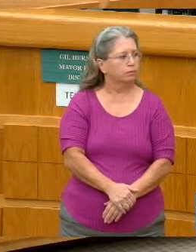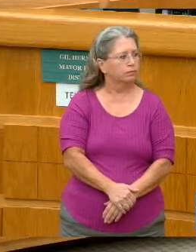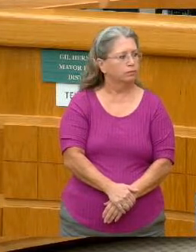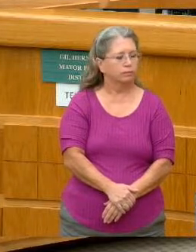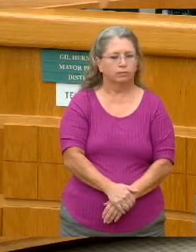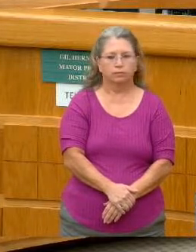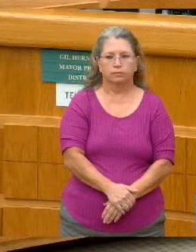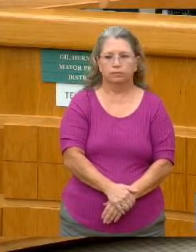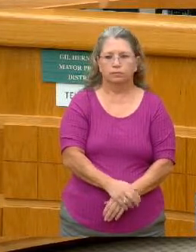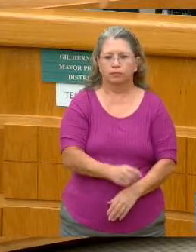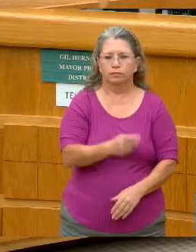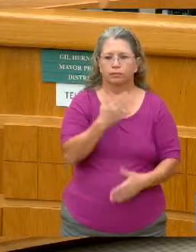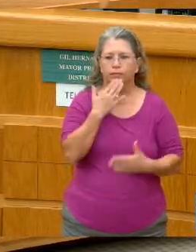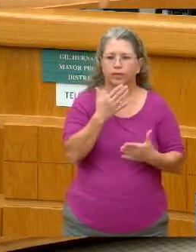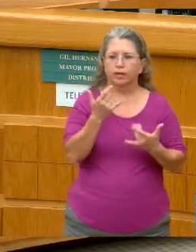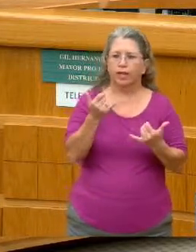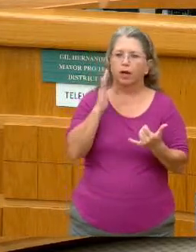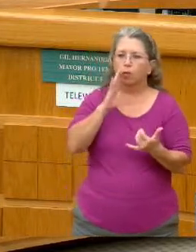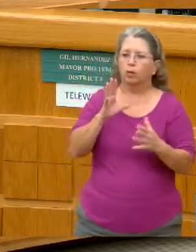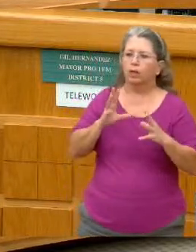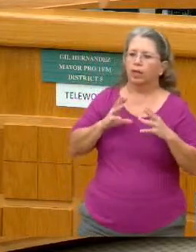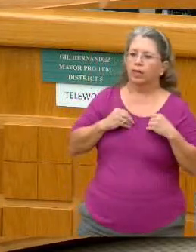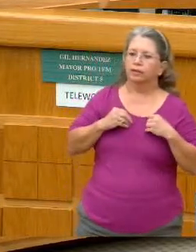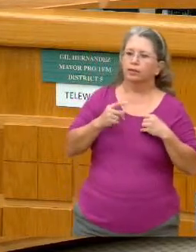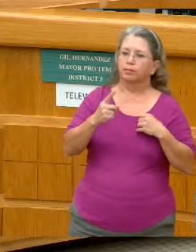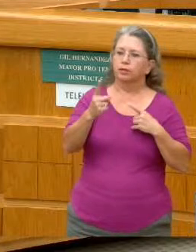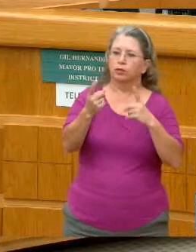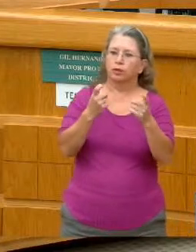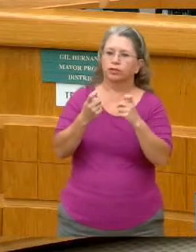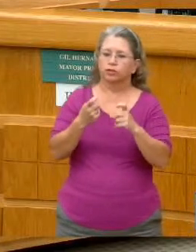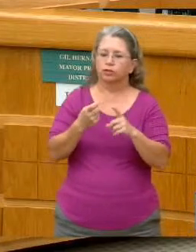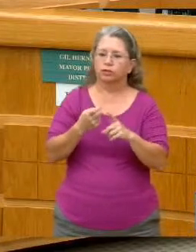All right, thank you. We'll take questions.